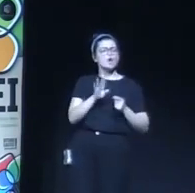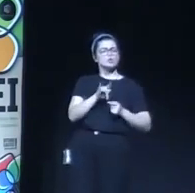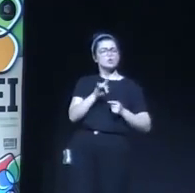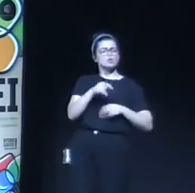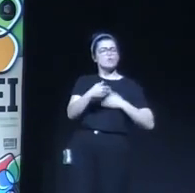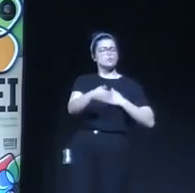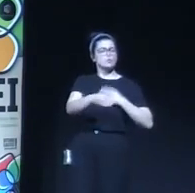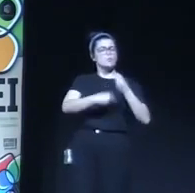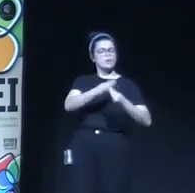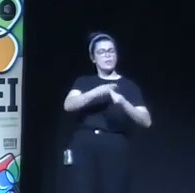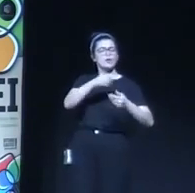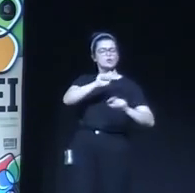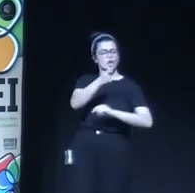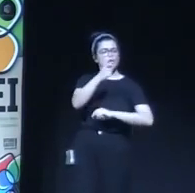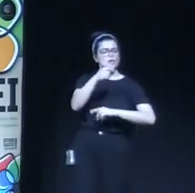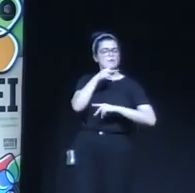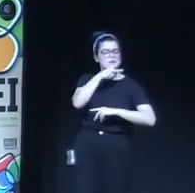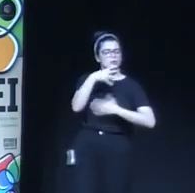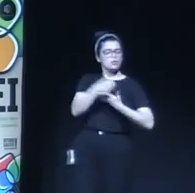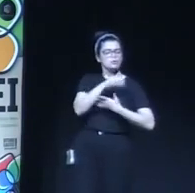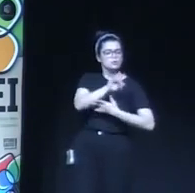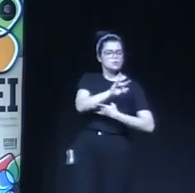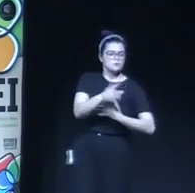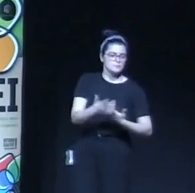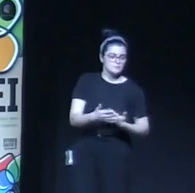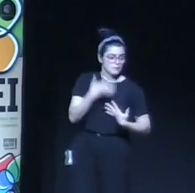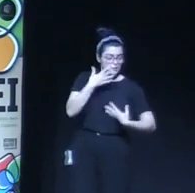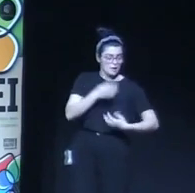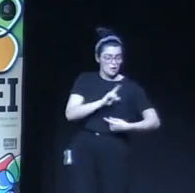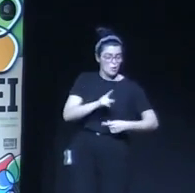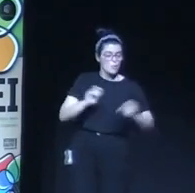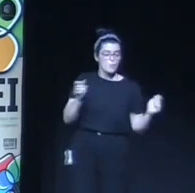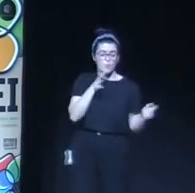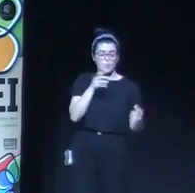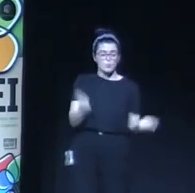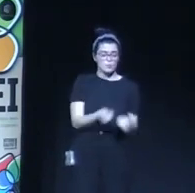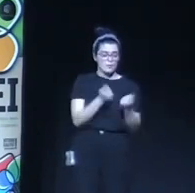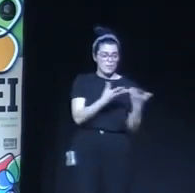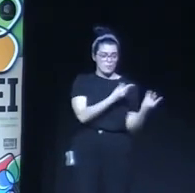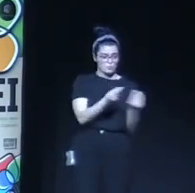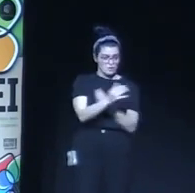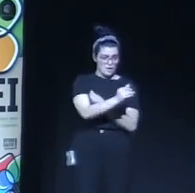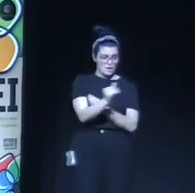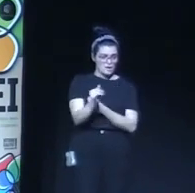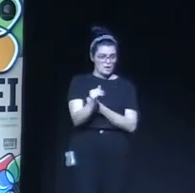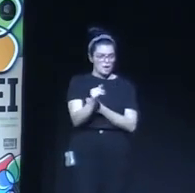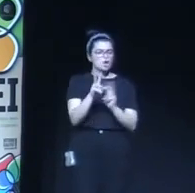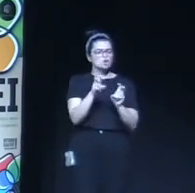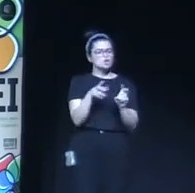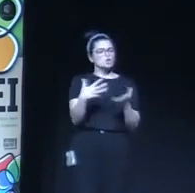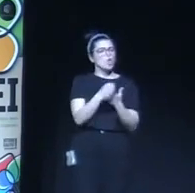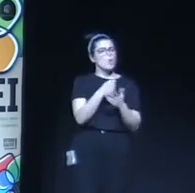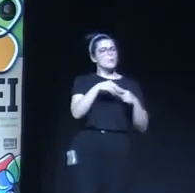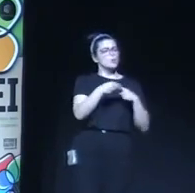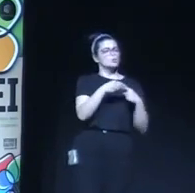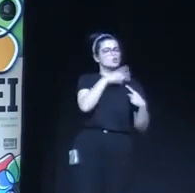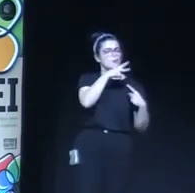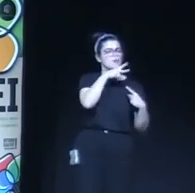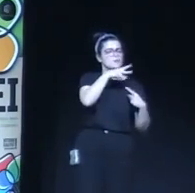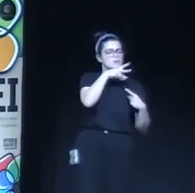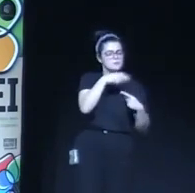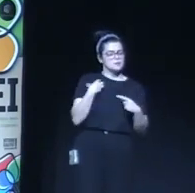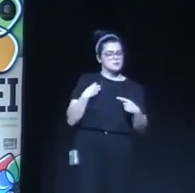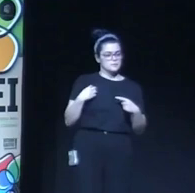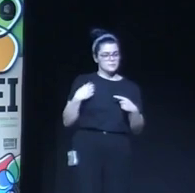Todas estas empresas tienen un gran aparato de propaganda para ponerlo todo. Siempre son verdes. Ellos hablan